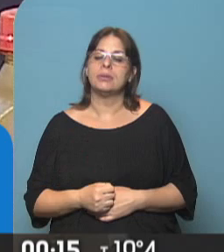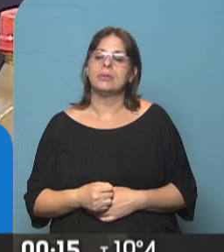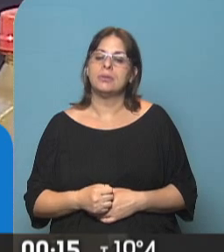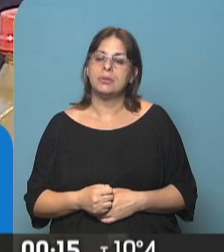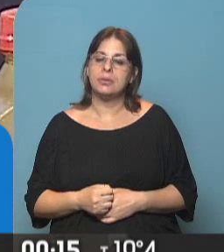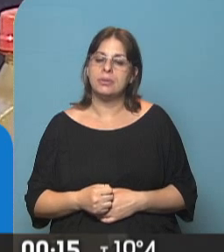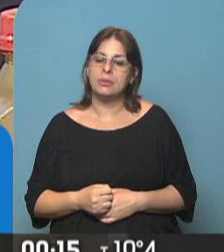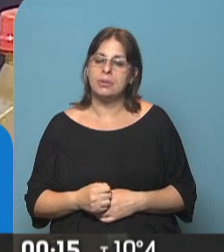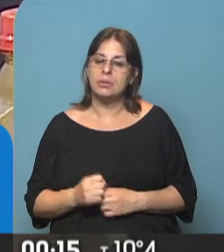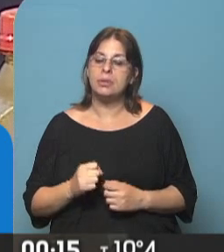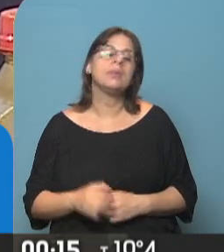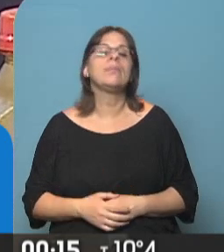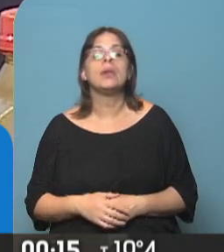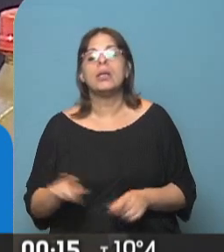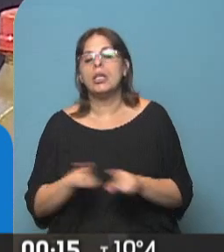hizo Lanús,